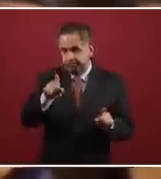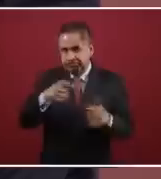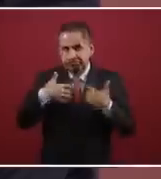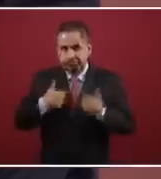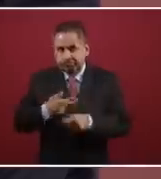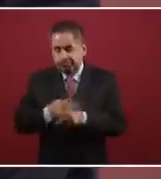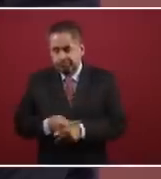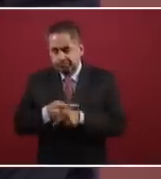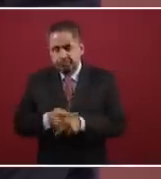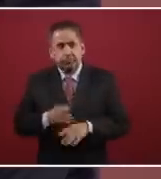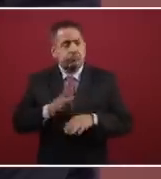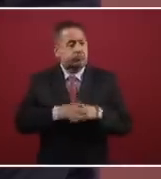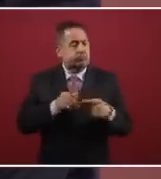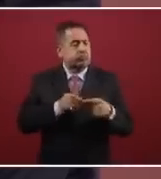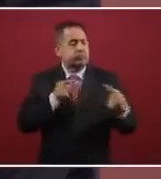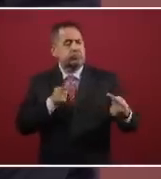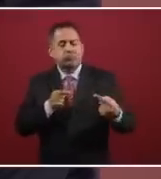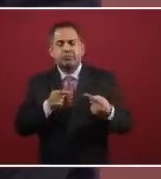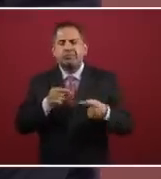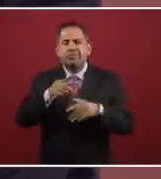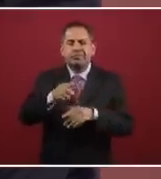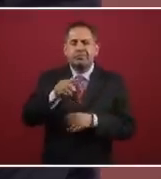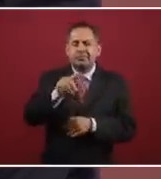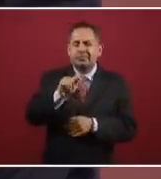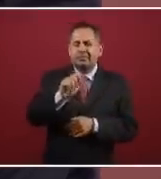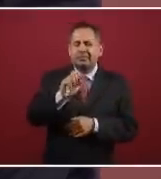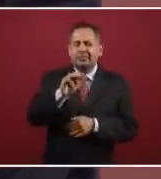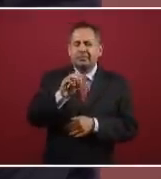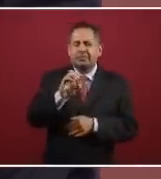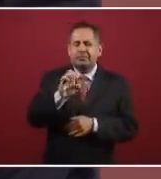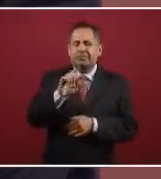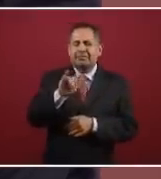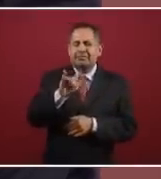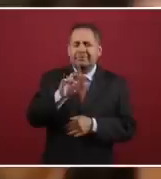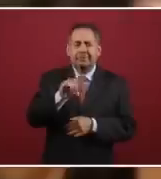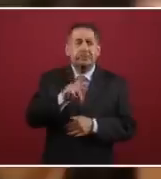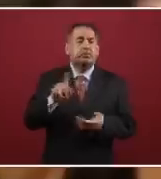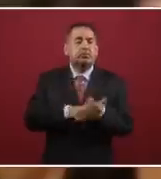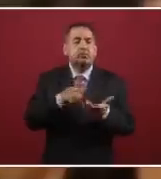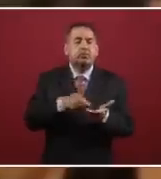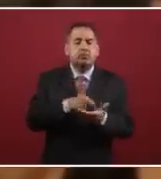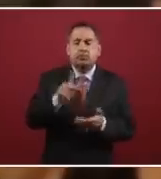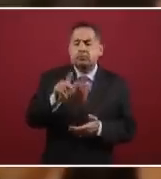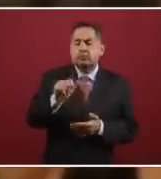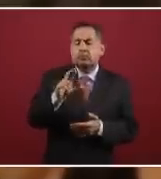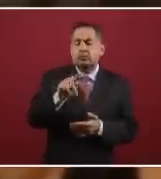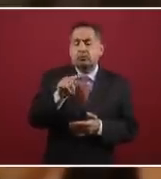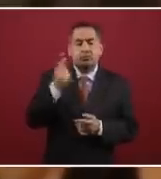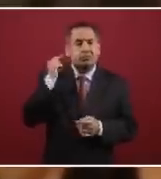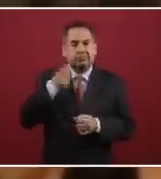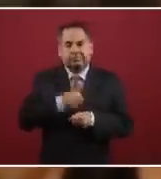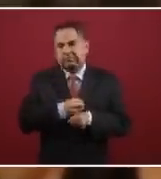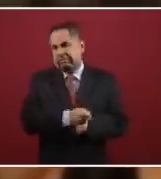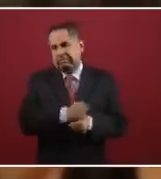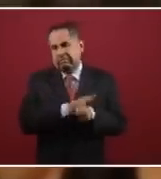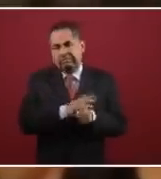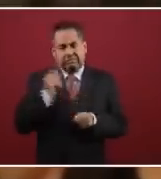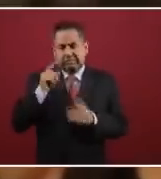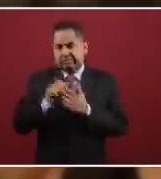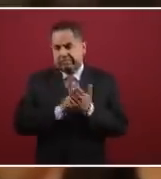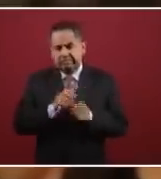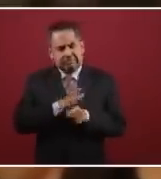tolerancia. Los opositores a la termoeléctrica de La Parota han sido perseguidos y hostigados estos últimos